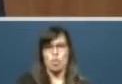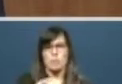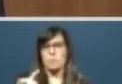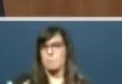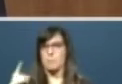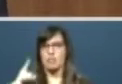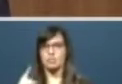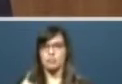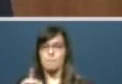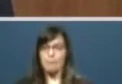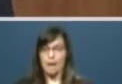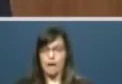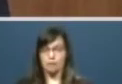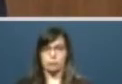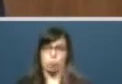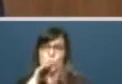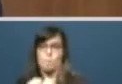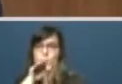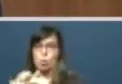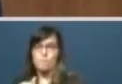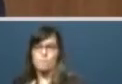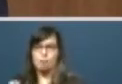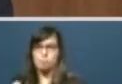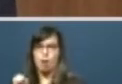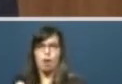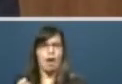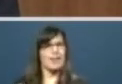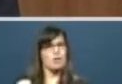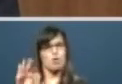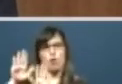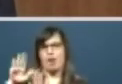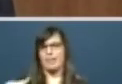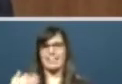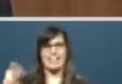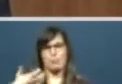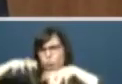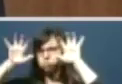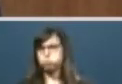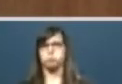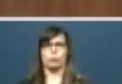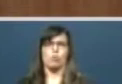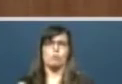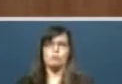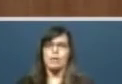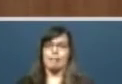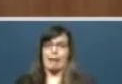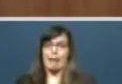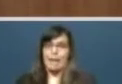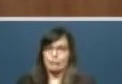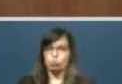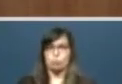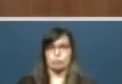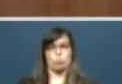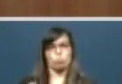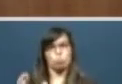servicio financiero se han visto obligadas a hacer unas reducciones muy drásticas en el gasto de sus propios